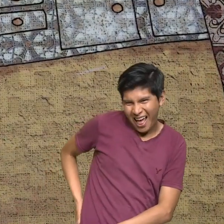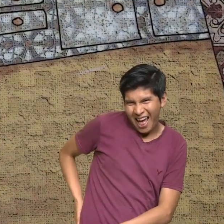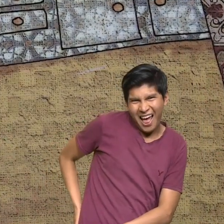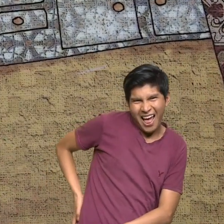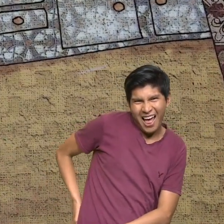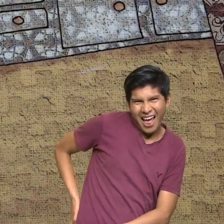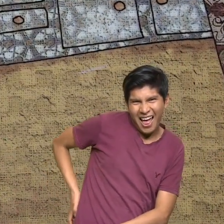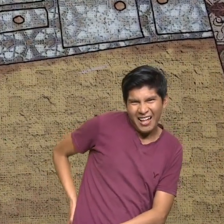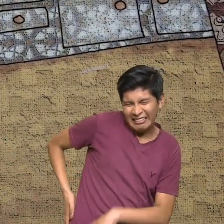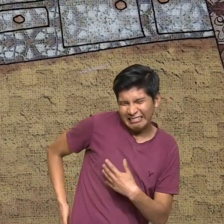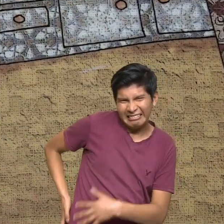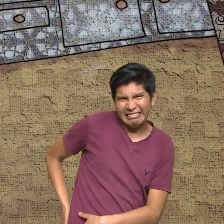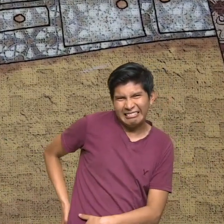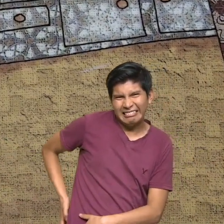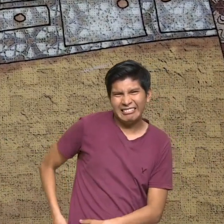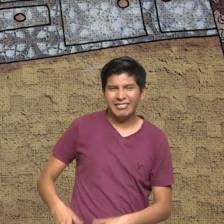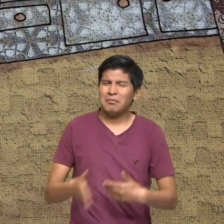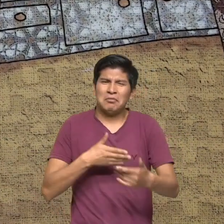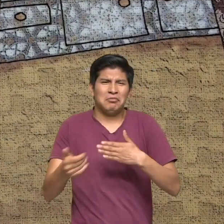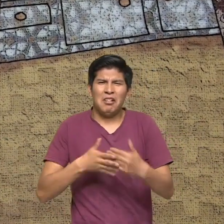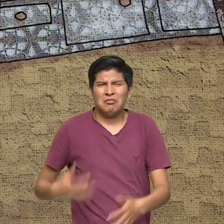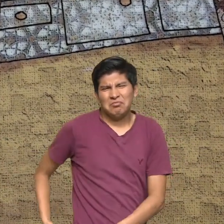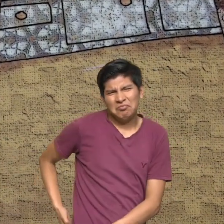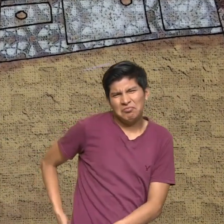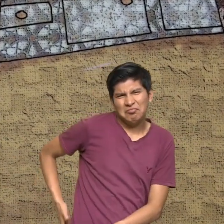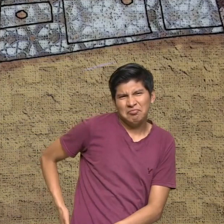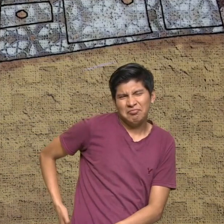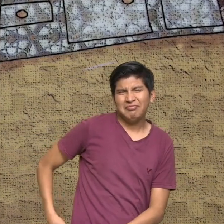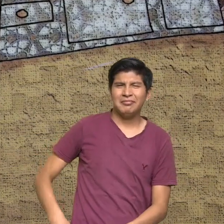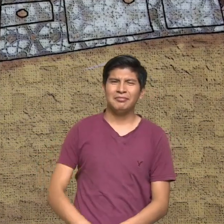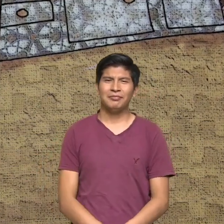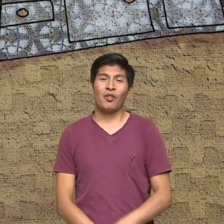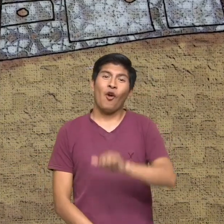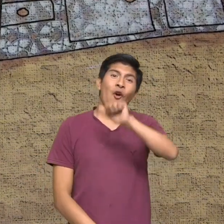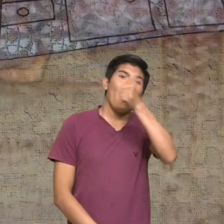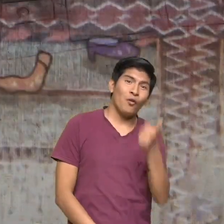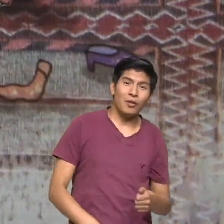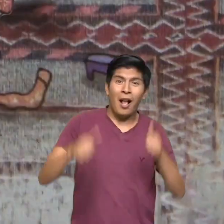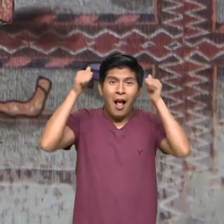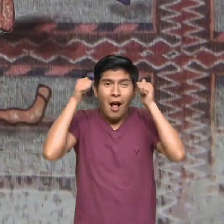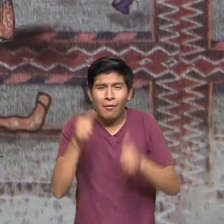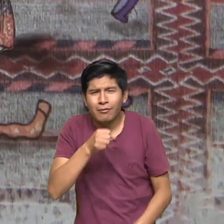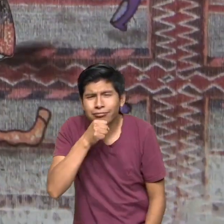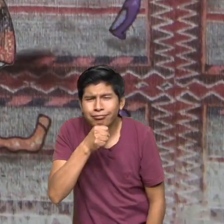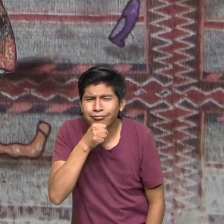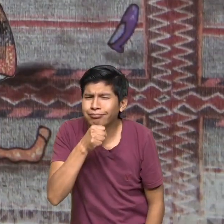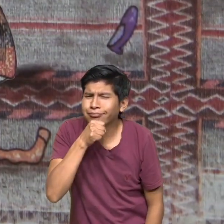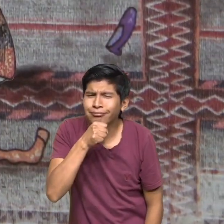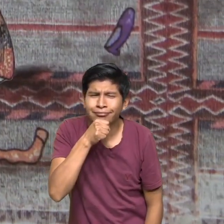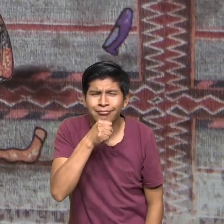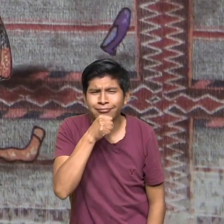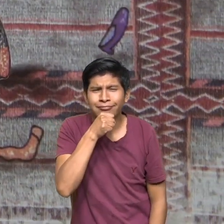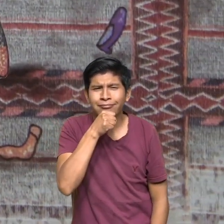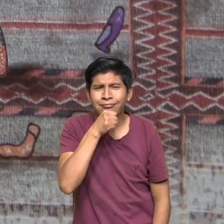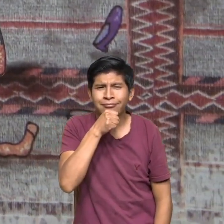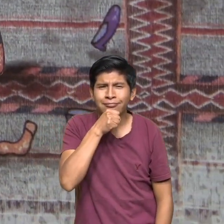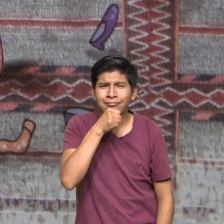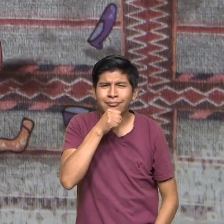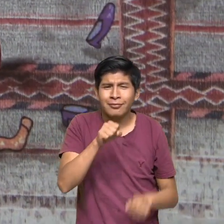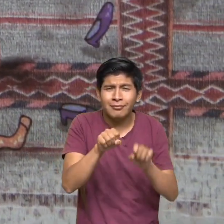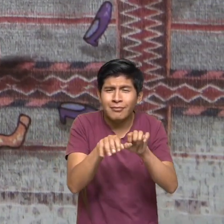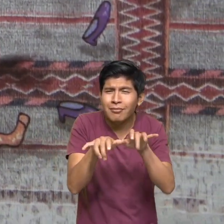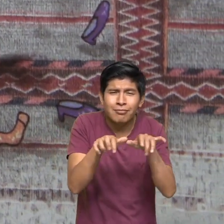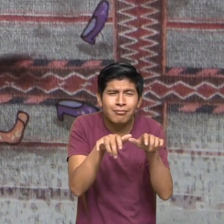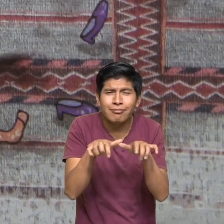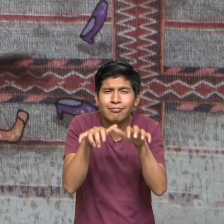abuelita Alicia se rasca la nalga con la mayor desfachatez. Uy. Y la más viejita, la abuelita